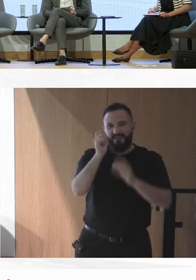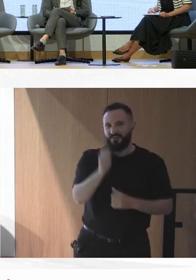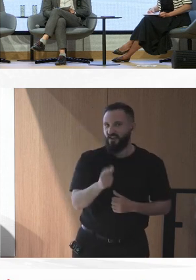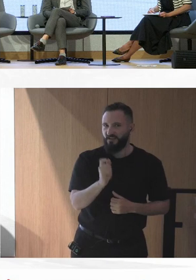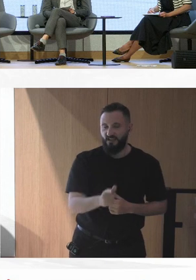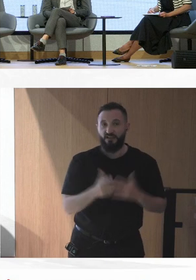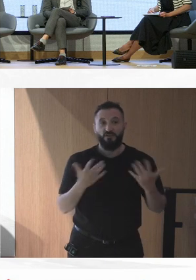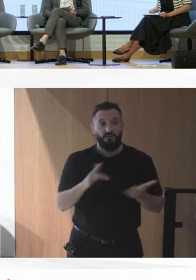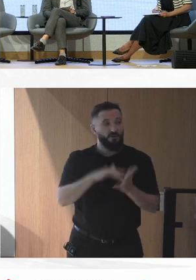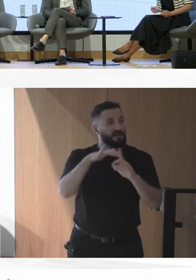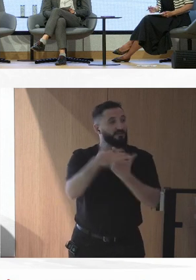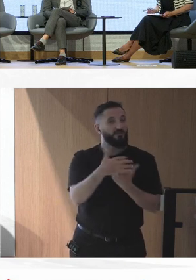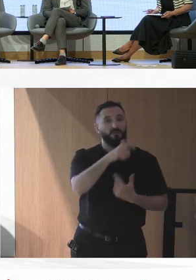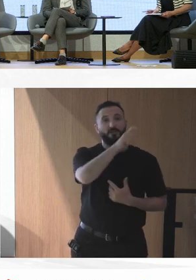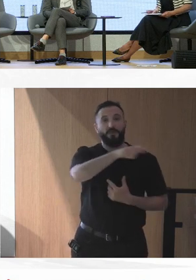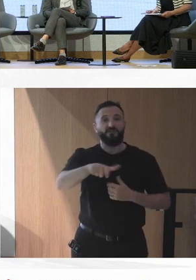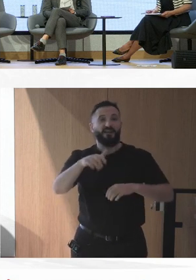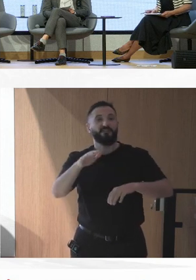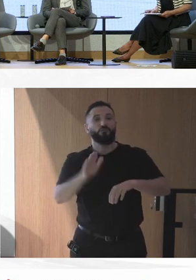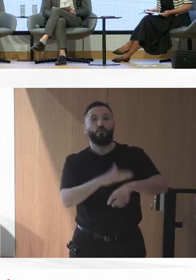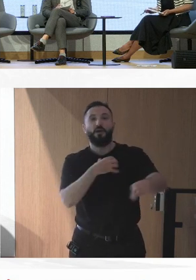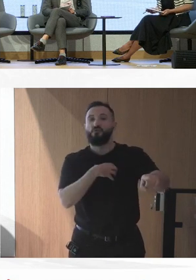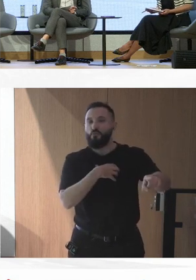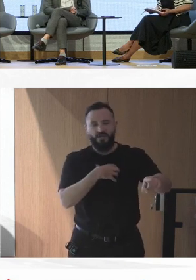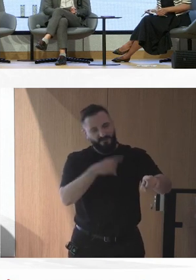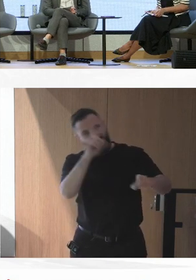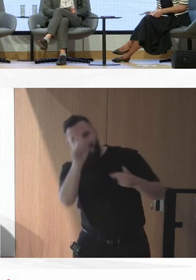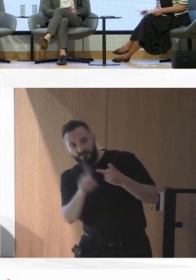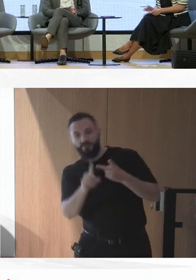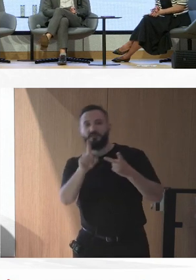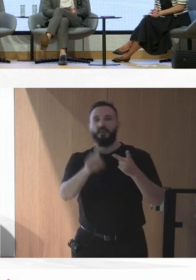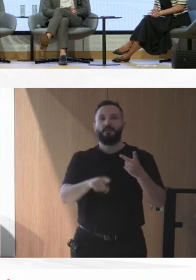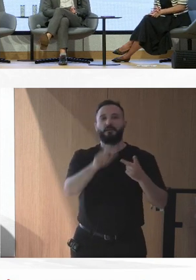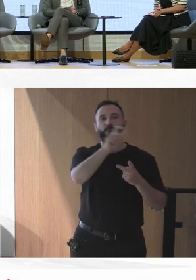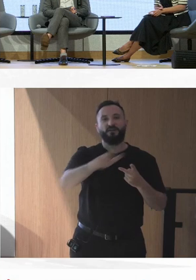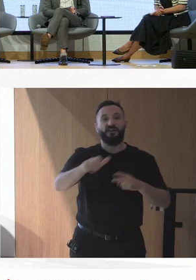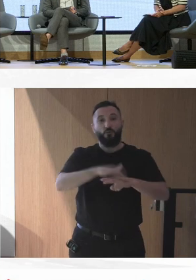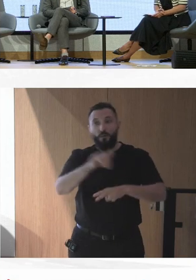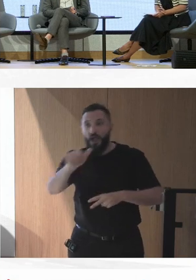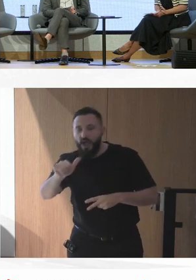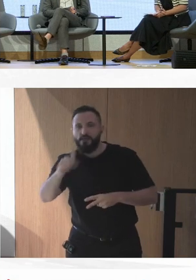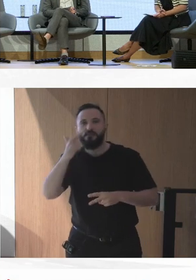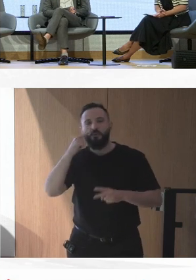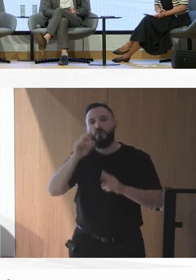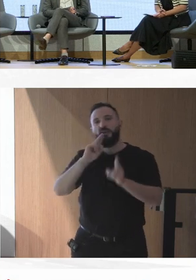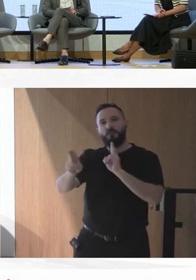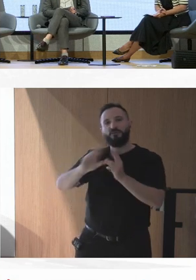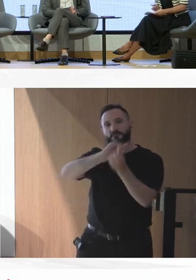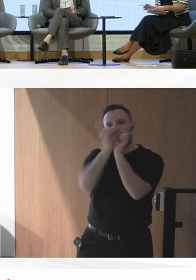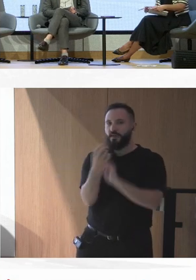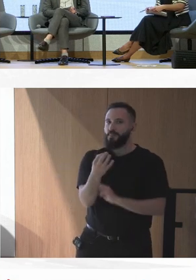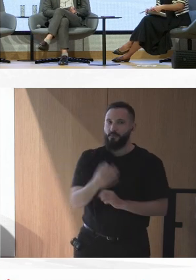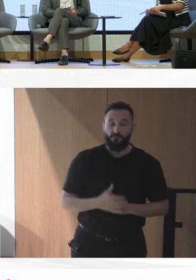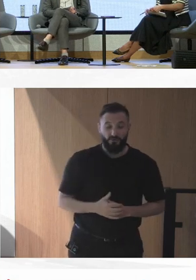Y eso no pasa solamente con las personas inimputables. Es que creo que también hay que cambiar la respuesta que le damos a las imputables. O sea, es que, por ejemplo, en